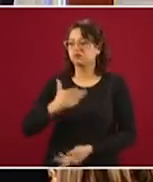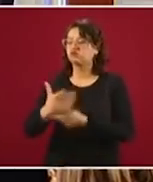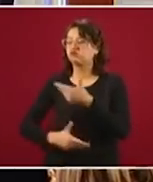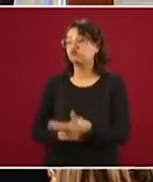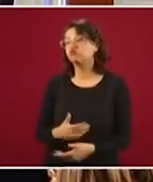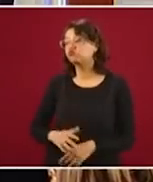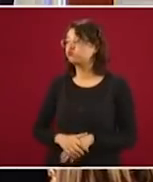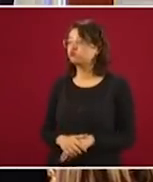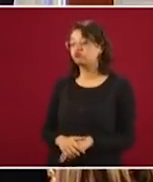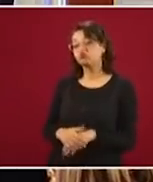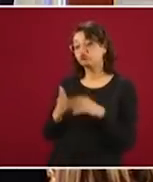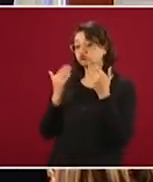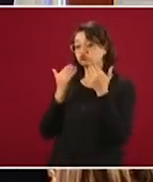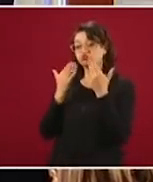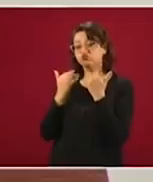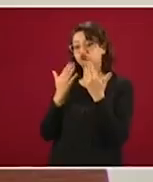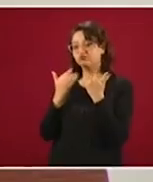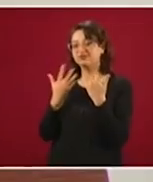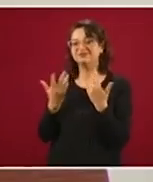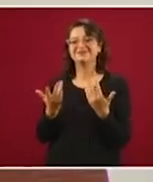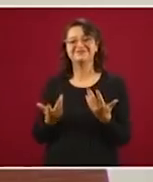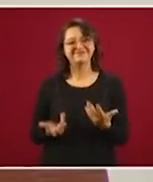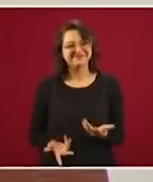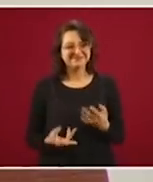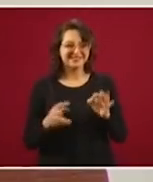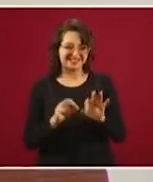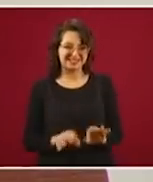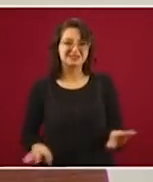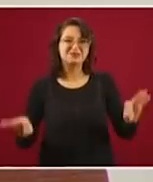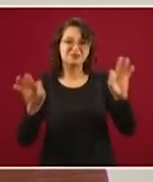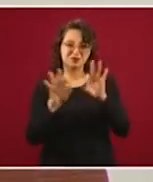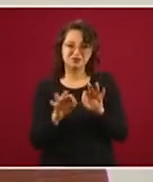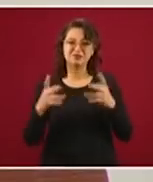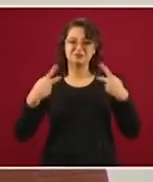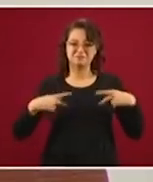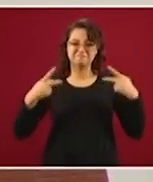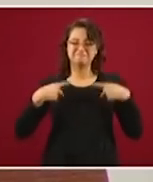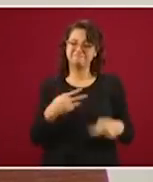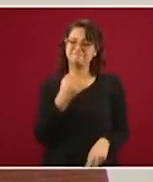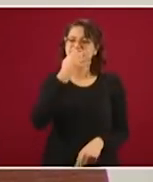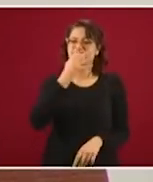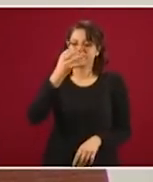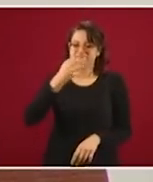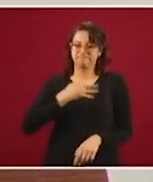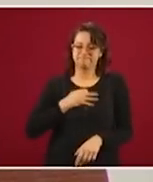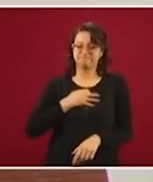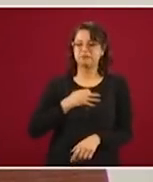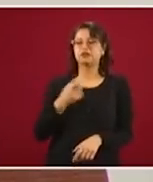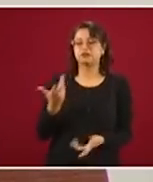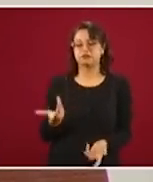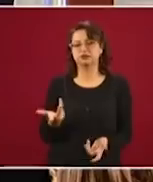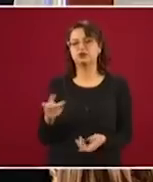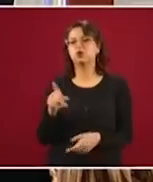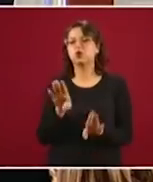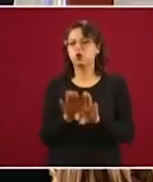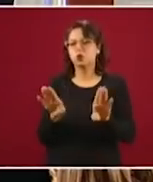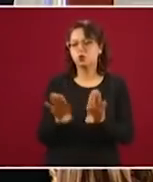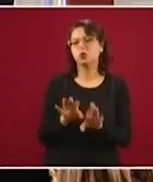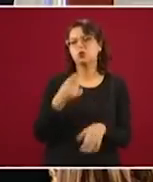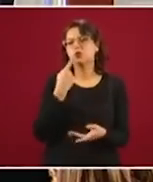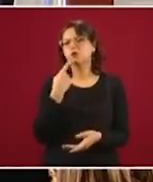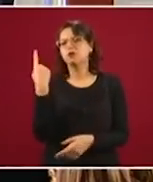saberlo es si la población nos lo denuncia, y hemos puesto a disposición los distintos números de contacto